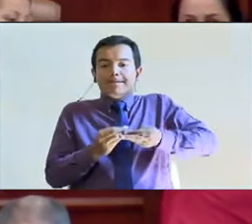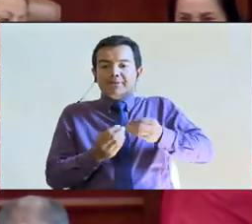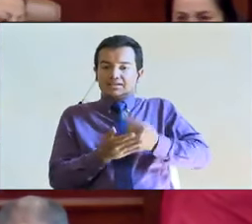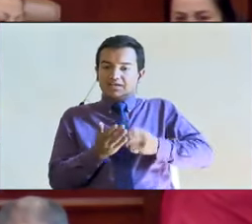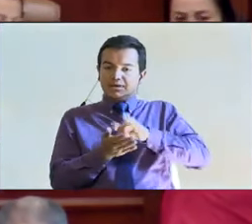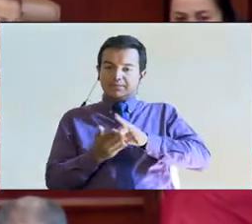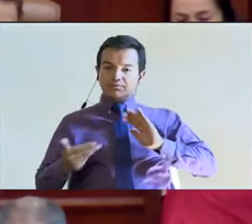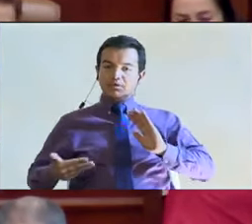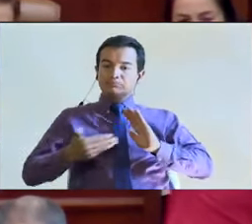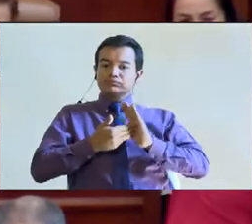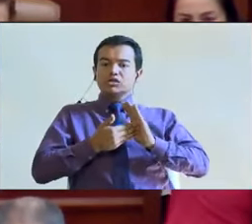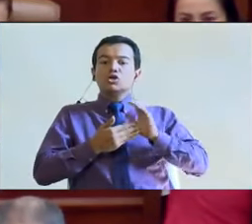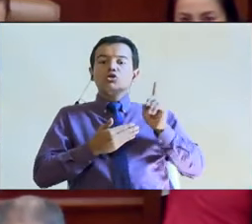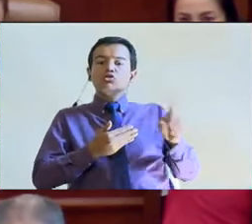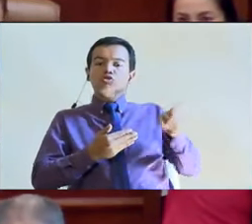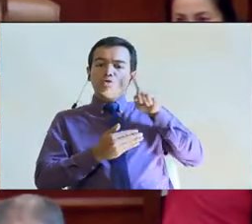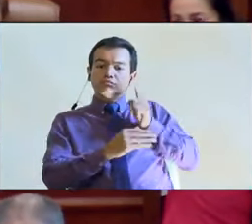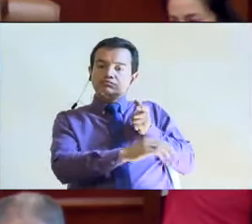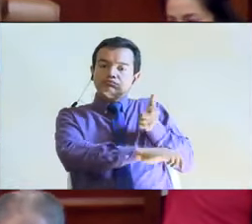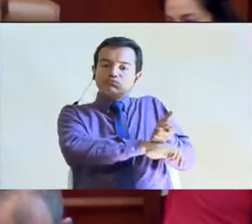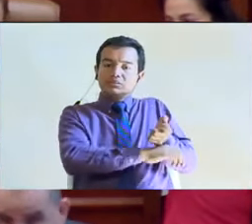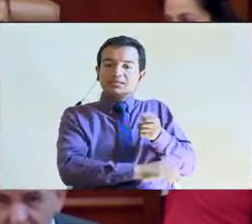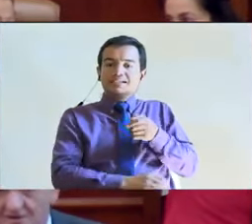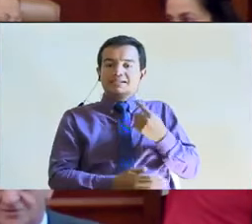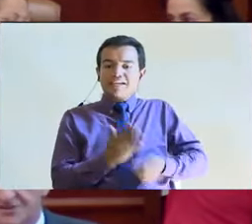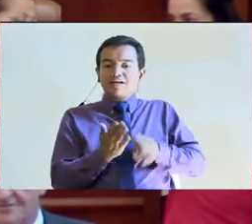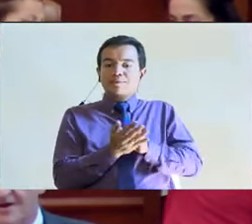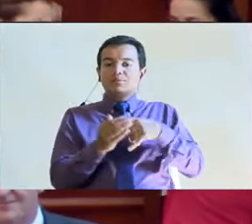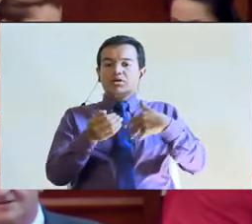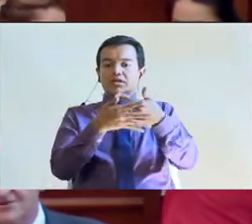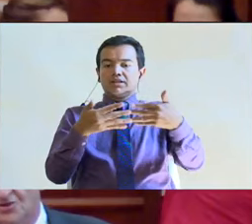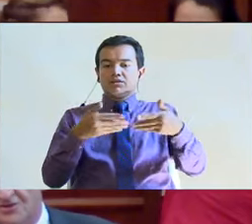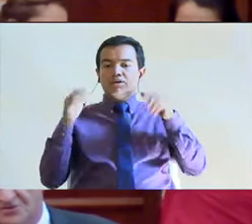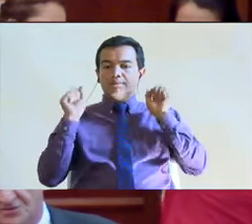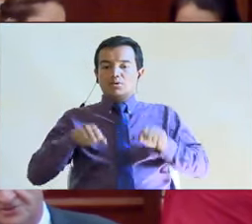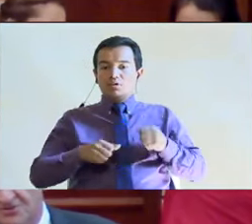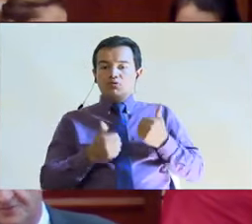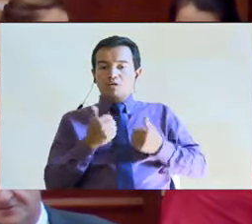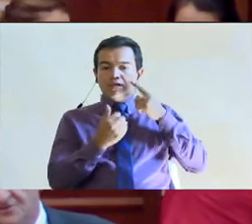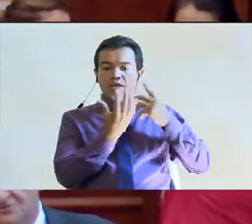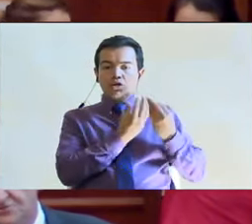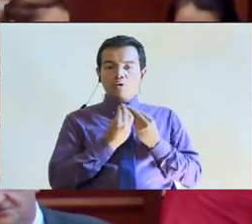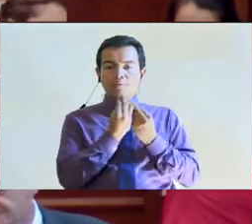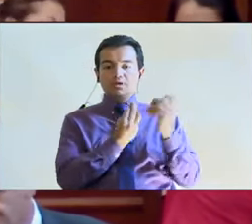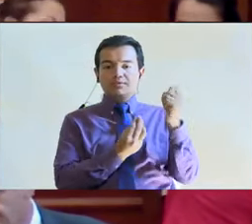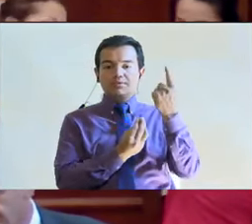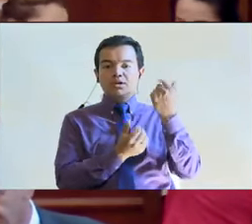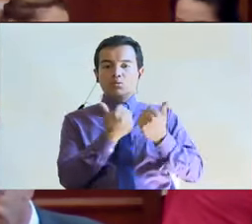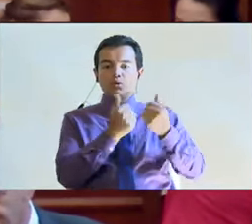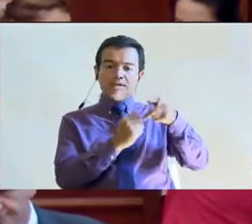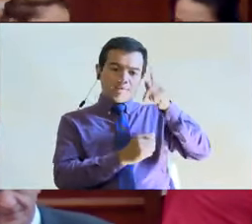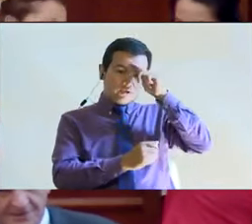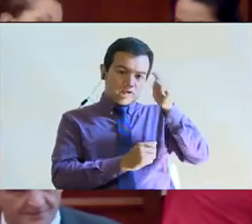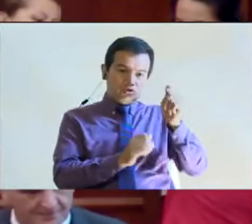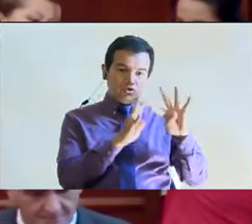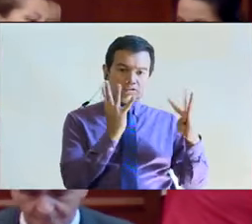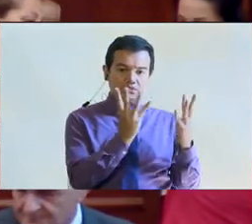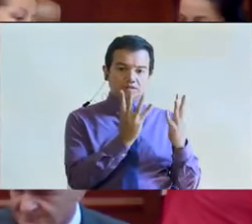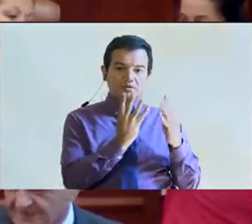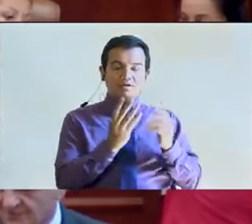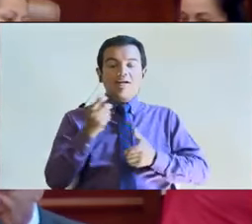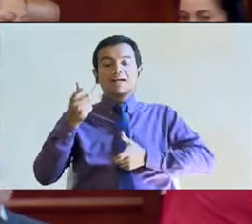sentencia condenatoria con el texto aprobado por la comisión primera de la honorable cámara de